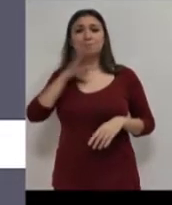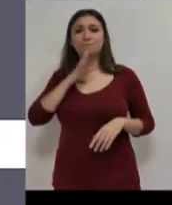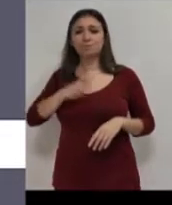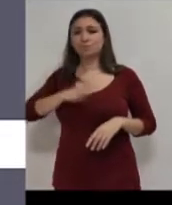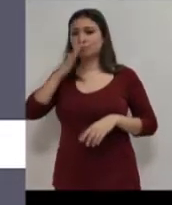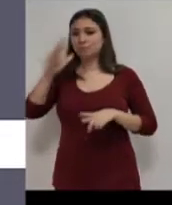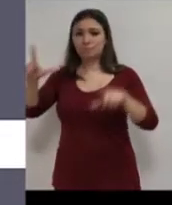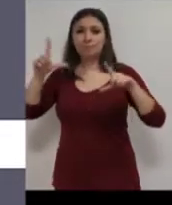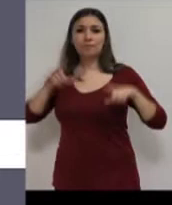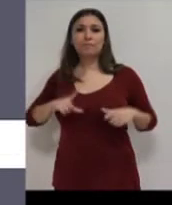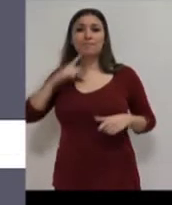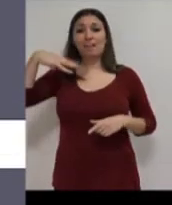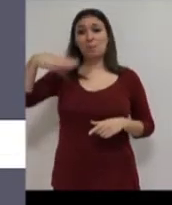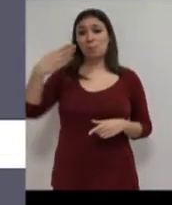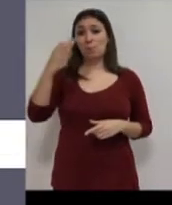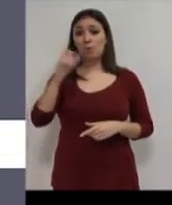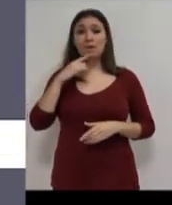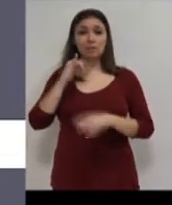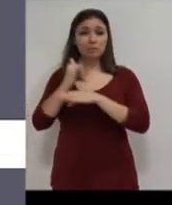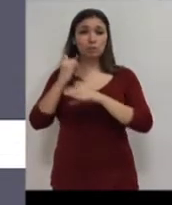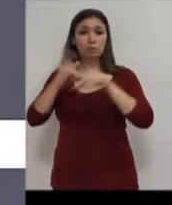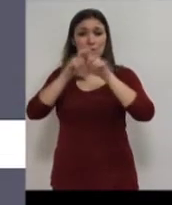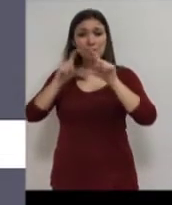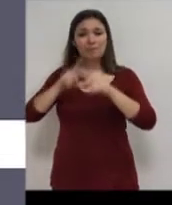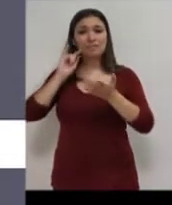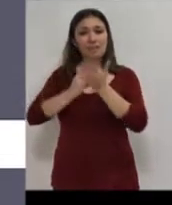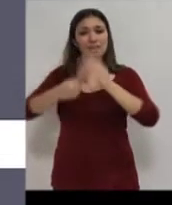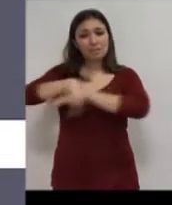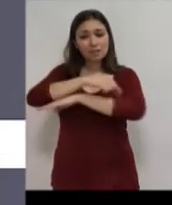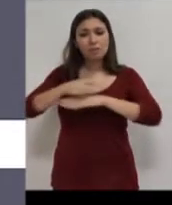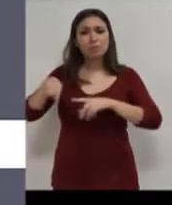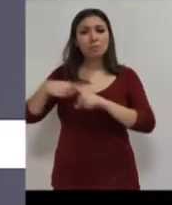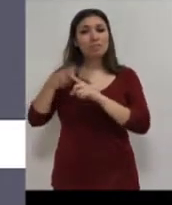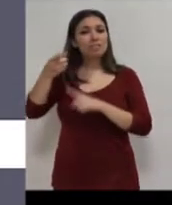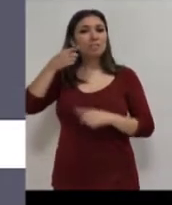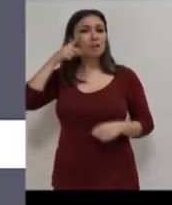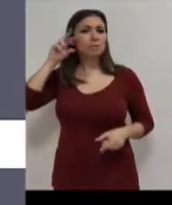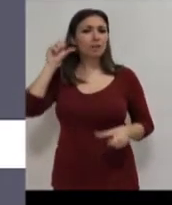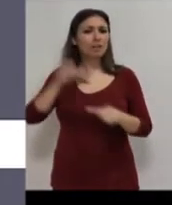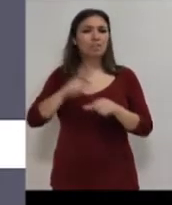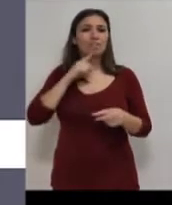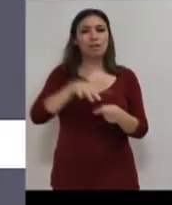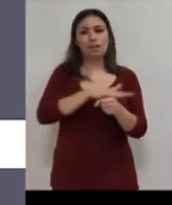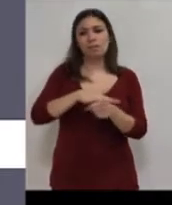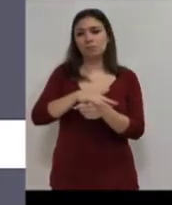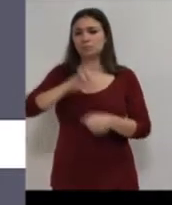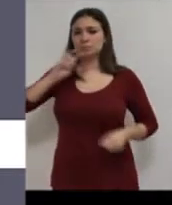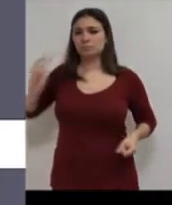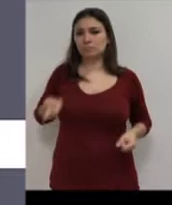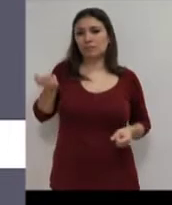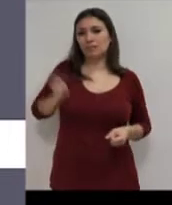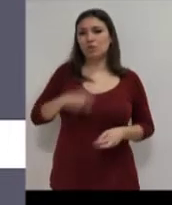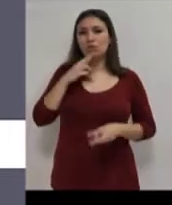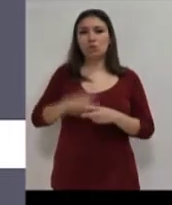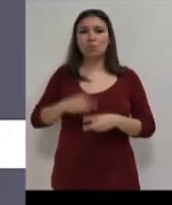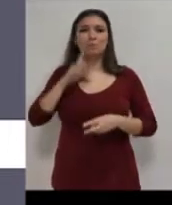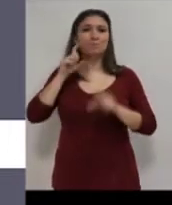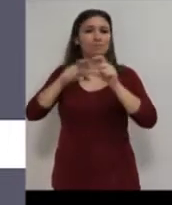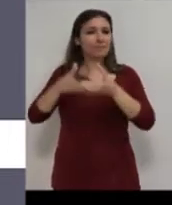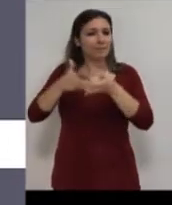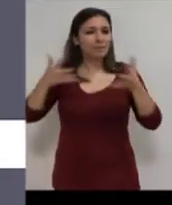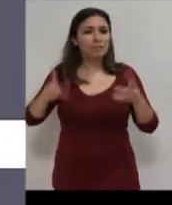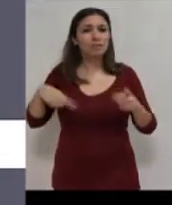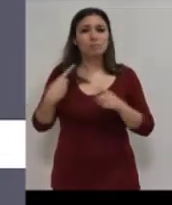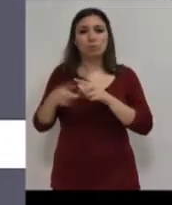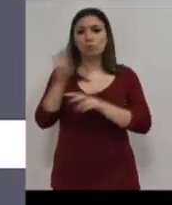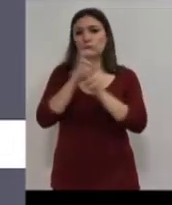Daura es licenciada en Ciencias e ingeniero y MBA por el Instituto de Empresa y aporta una experiencia multidisciplinar en